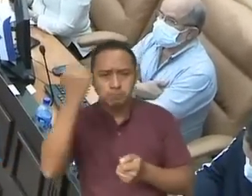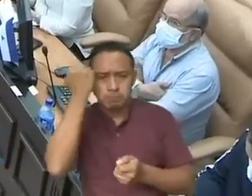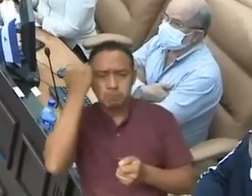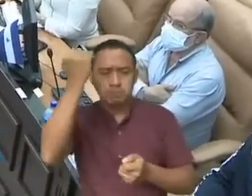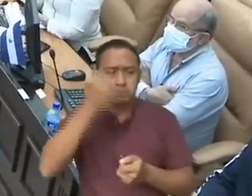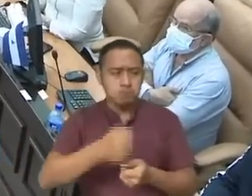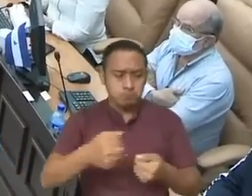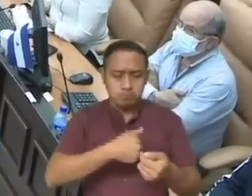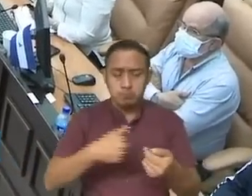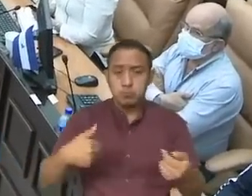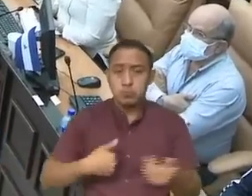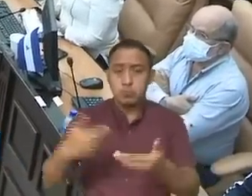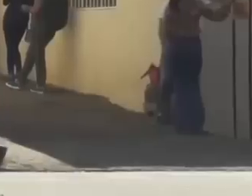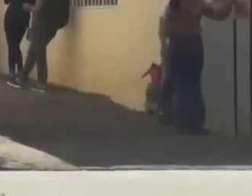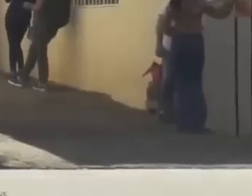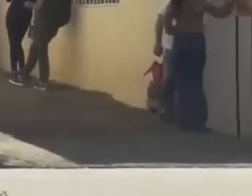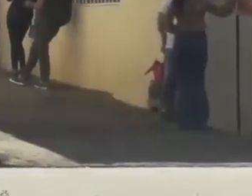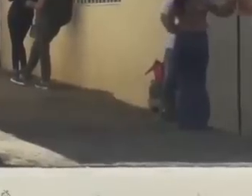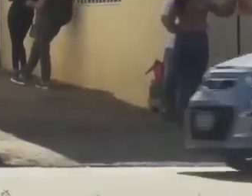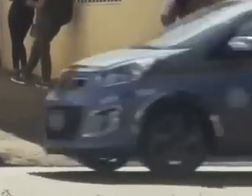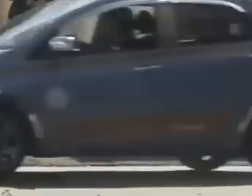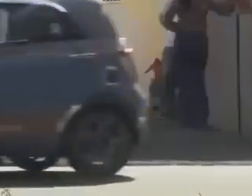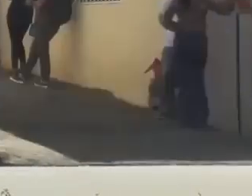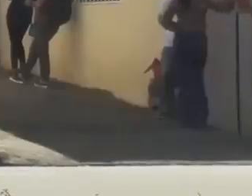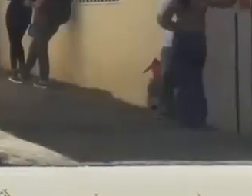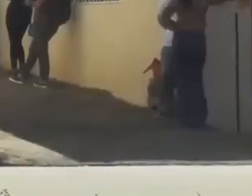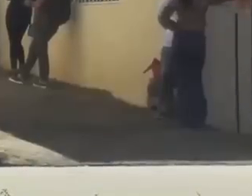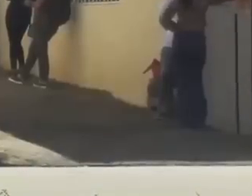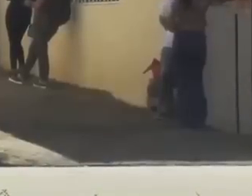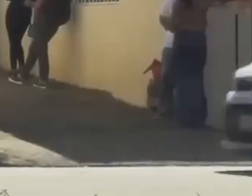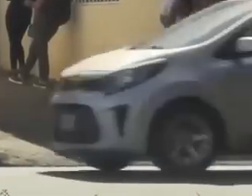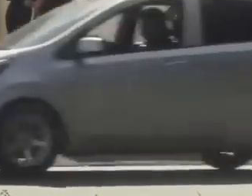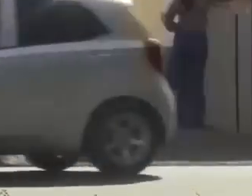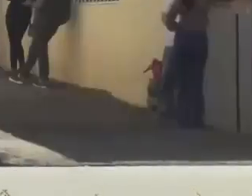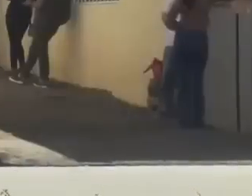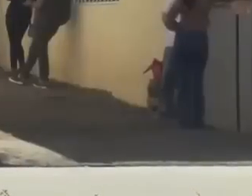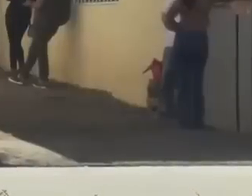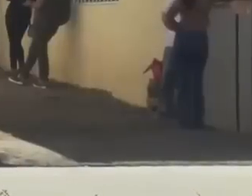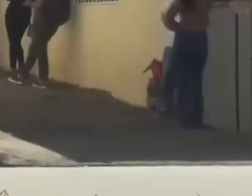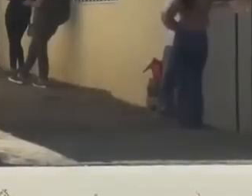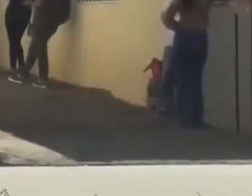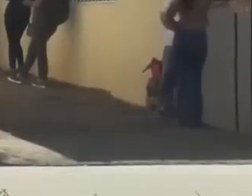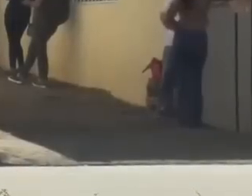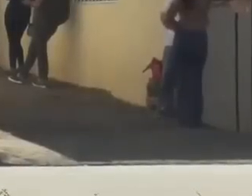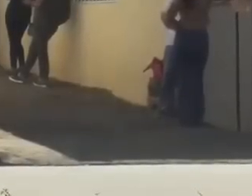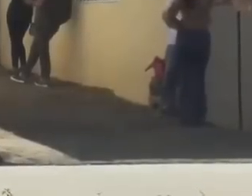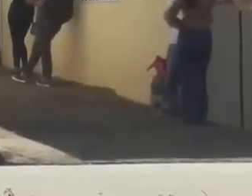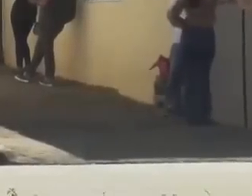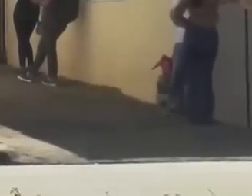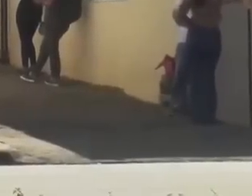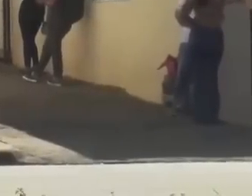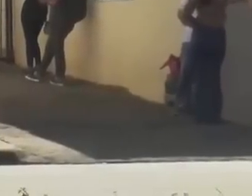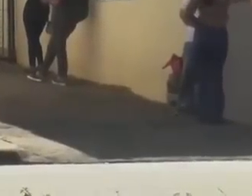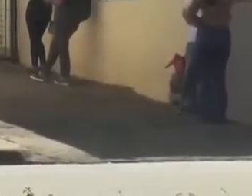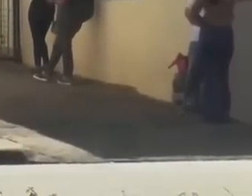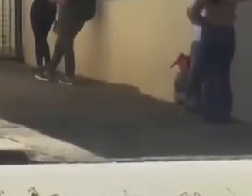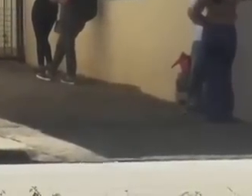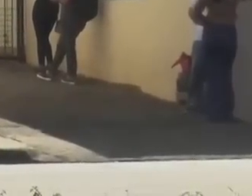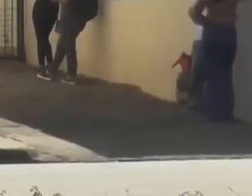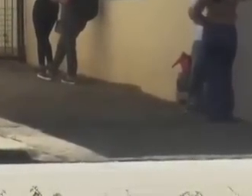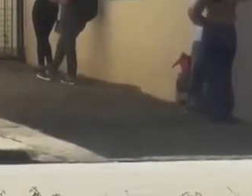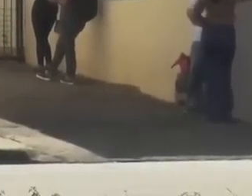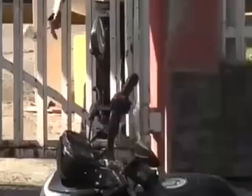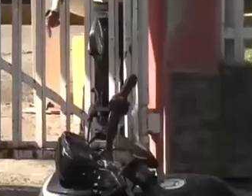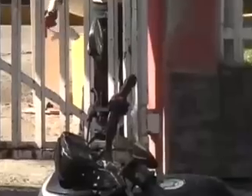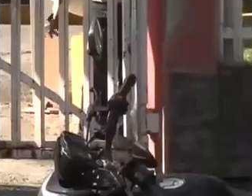magia en otras universidades sin temor a equivocarnos puede asegurarse que estamos ante la confiscación más dañina